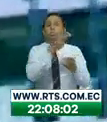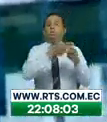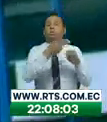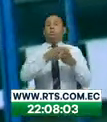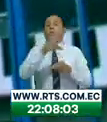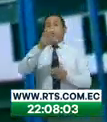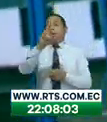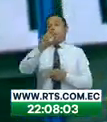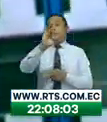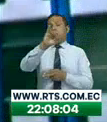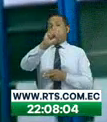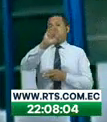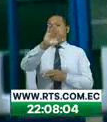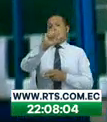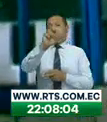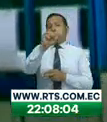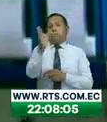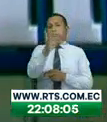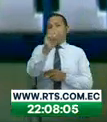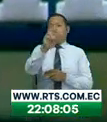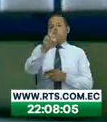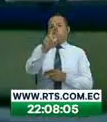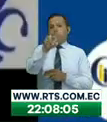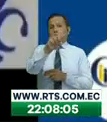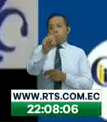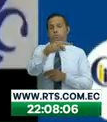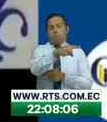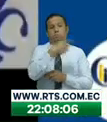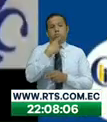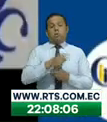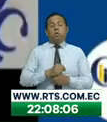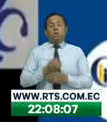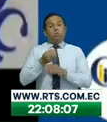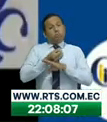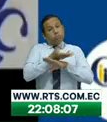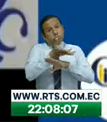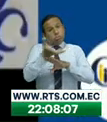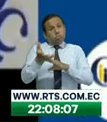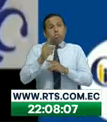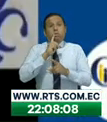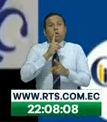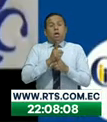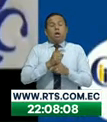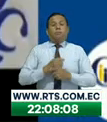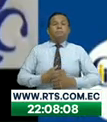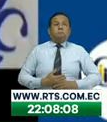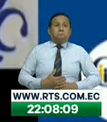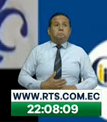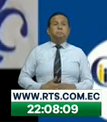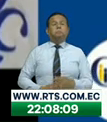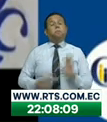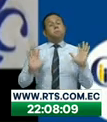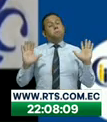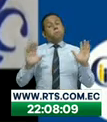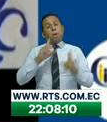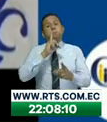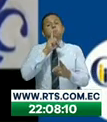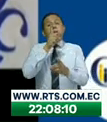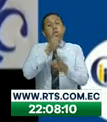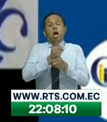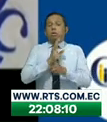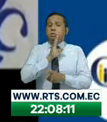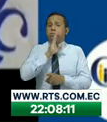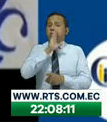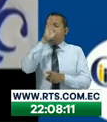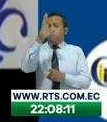según las consejeras la moción tuvo cinco votos a favor siempre la verdad prevalecerá con fe con transparencia y nadie